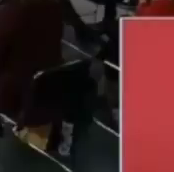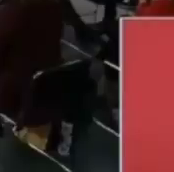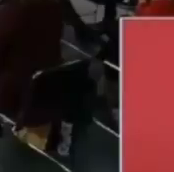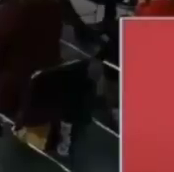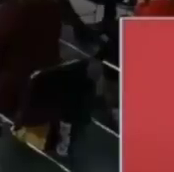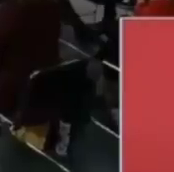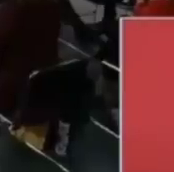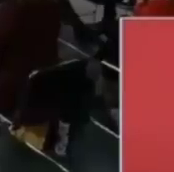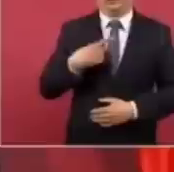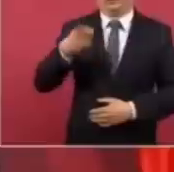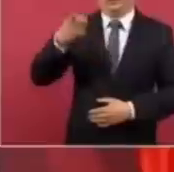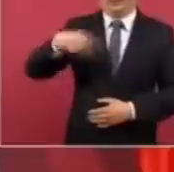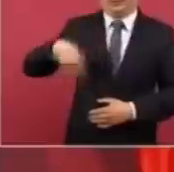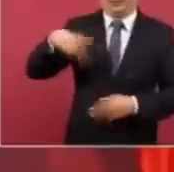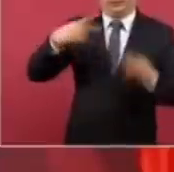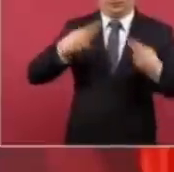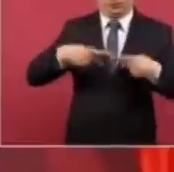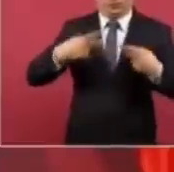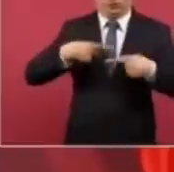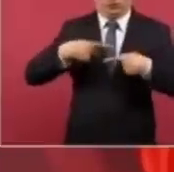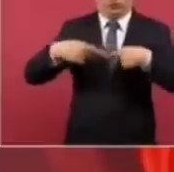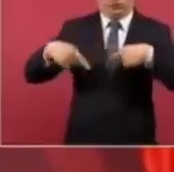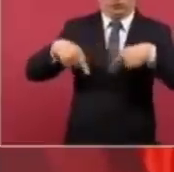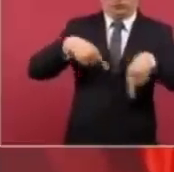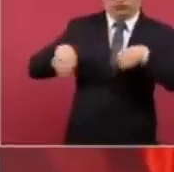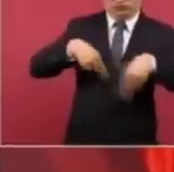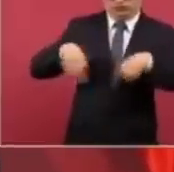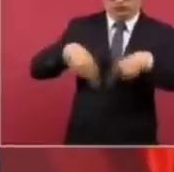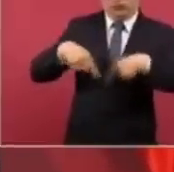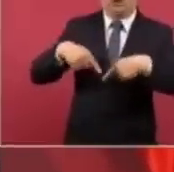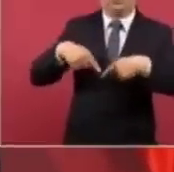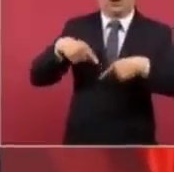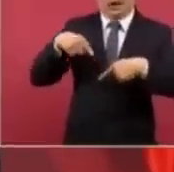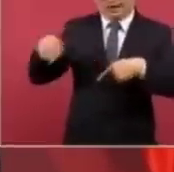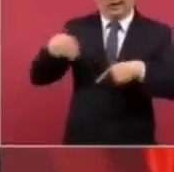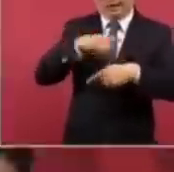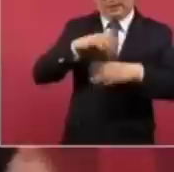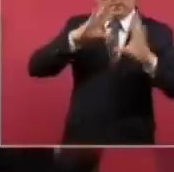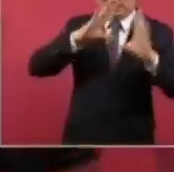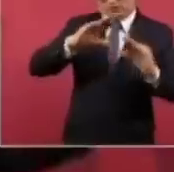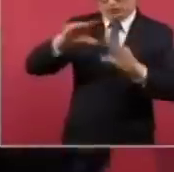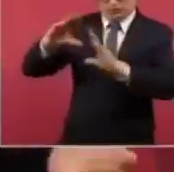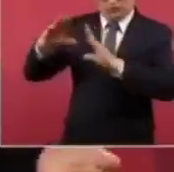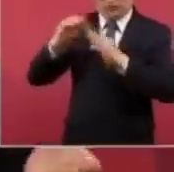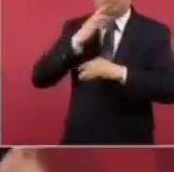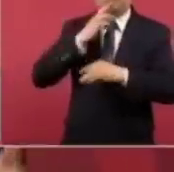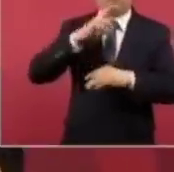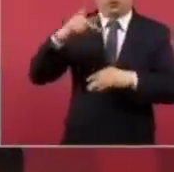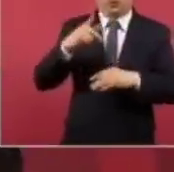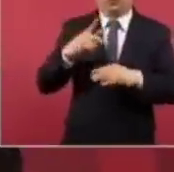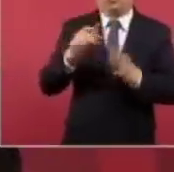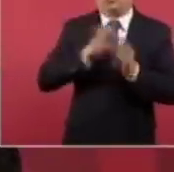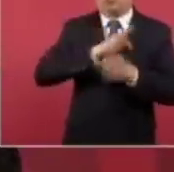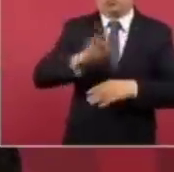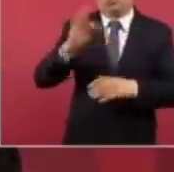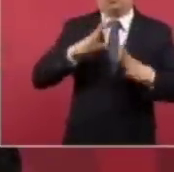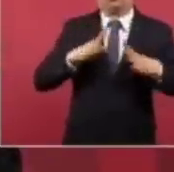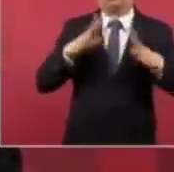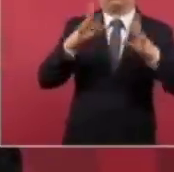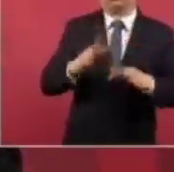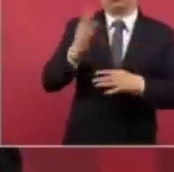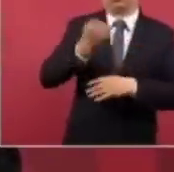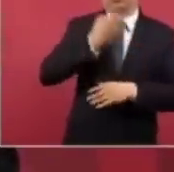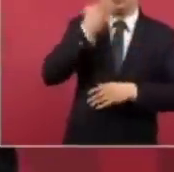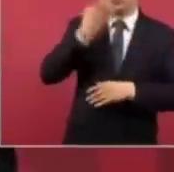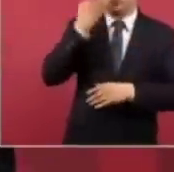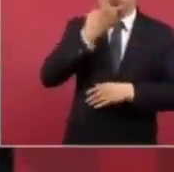bien amigos pues así las cosas a esperar entonces el 8 de diciembre y vamos a ver qué cara ponen los dueños que dice Richi Salinas